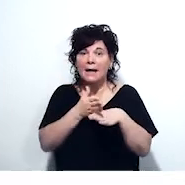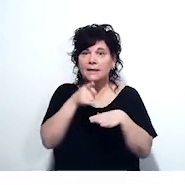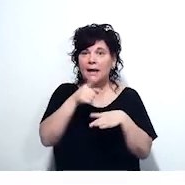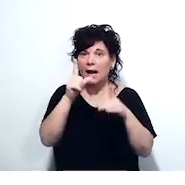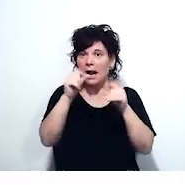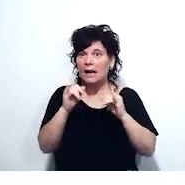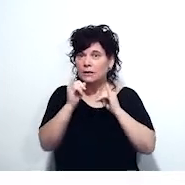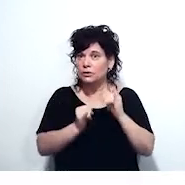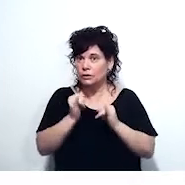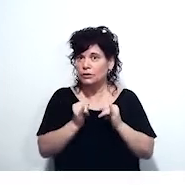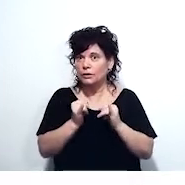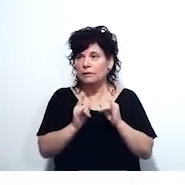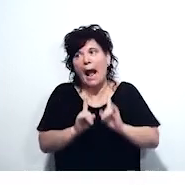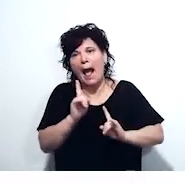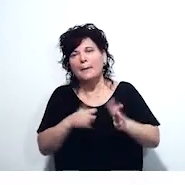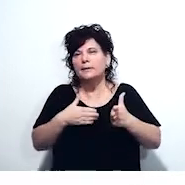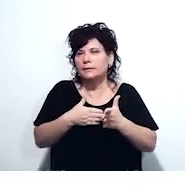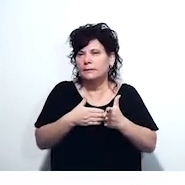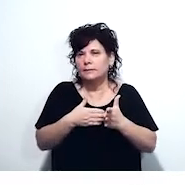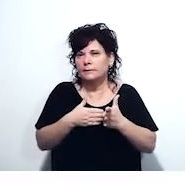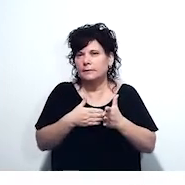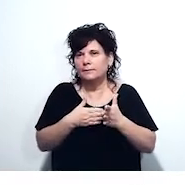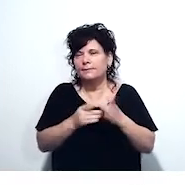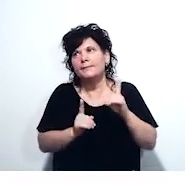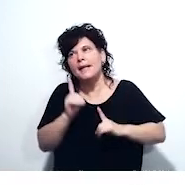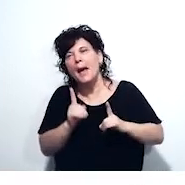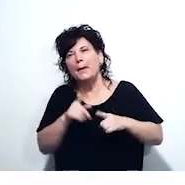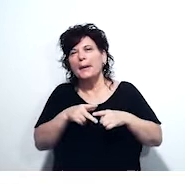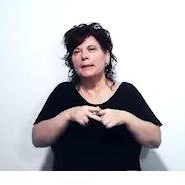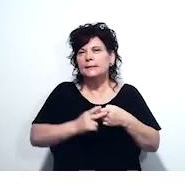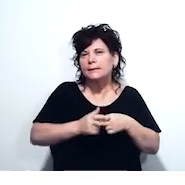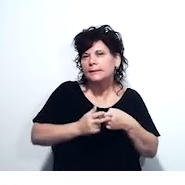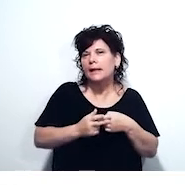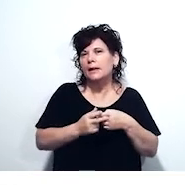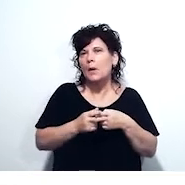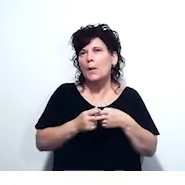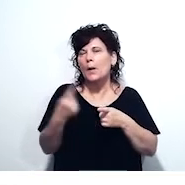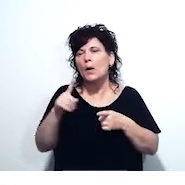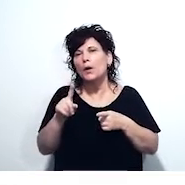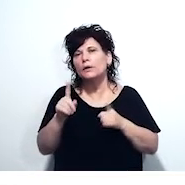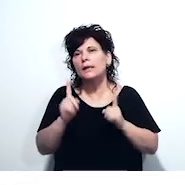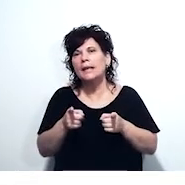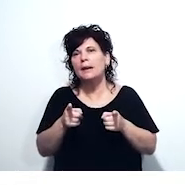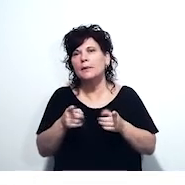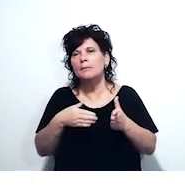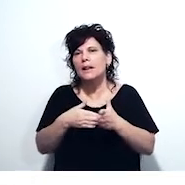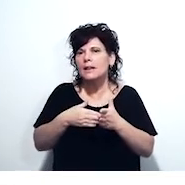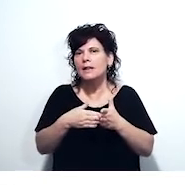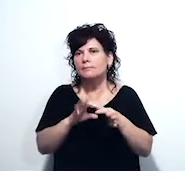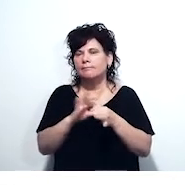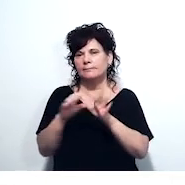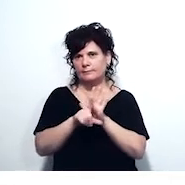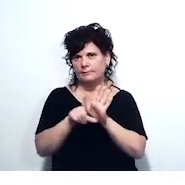datos a veces está limitado, a veces por medios técnicos, pero a veces también está limitado por medios legales. Por